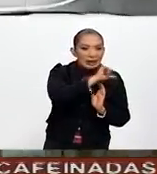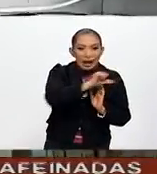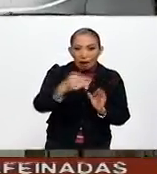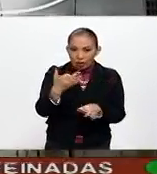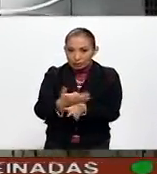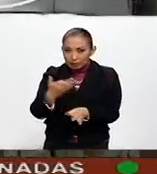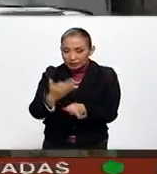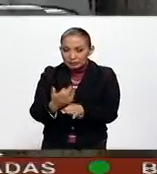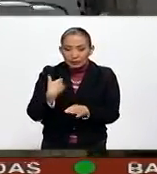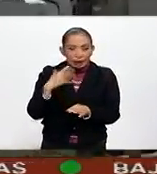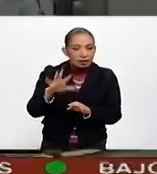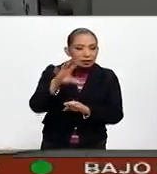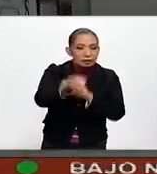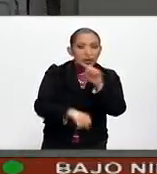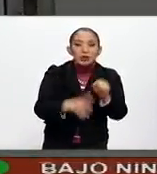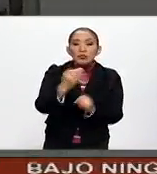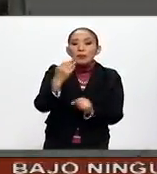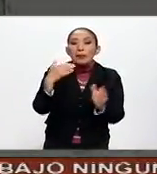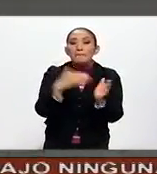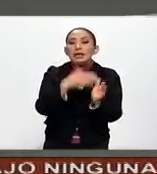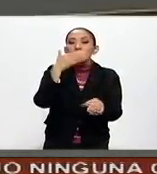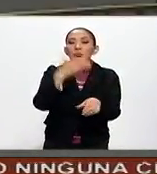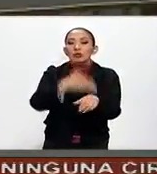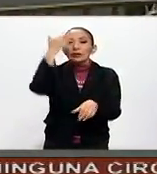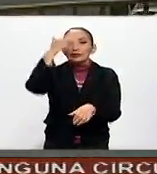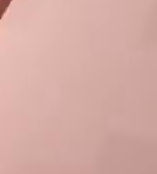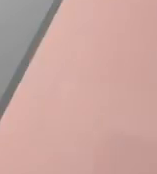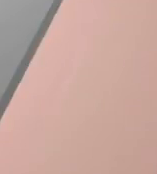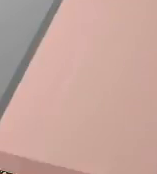fecha, se levantaron alrededor de 9,000 multas.